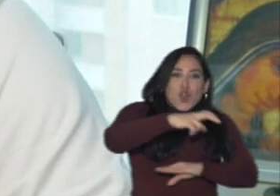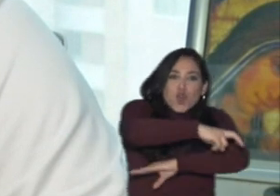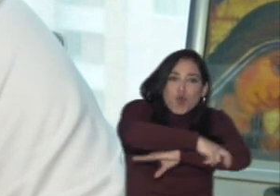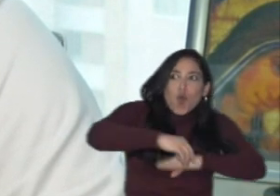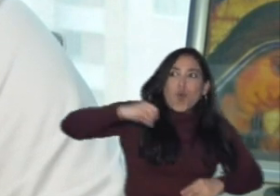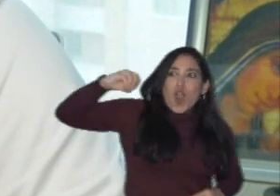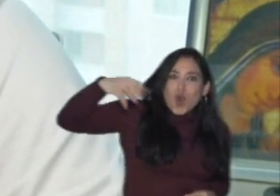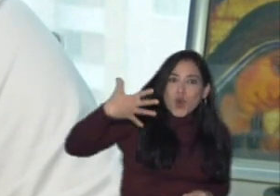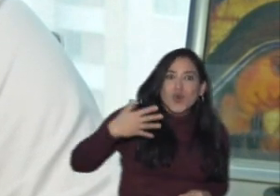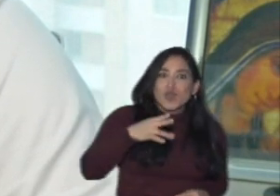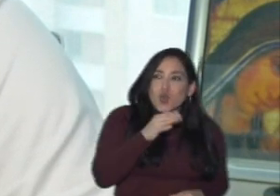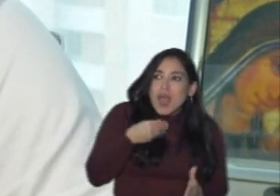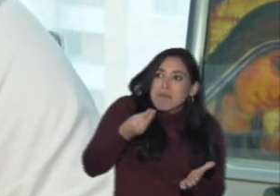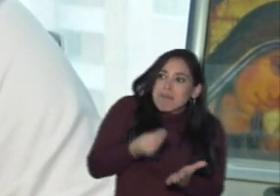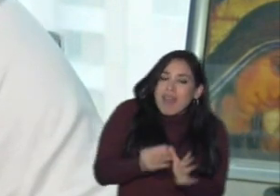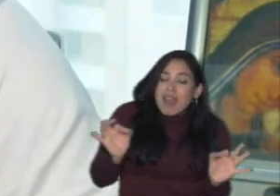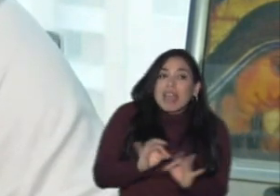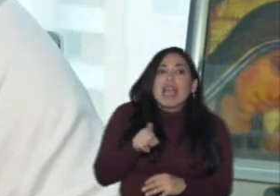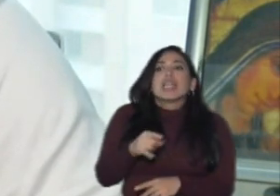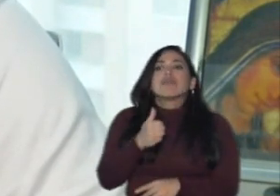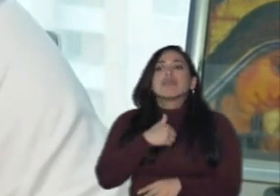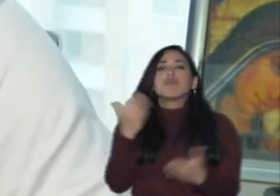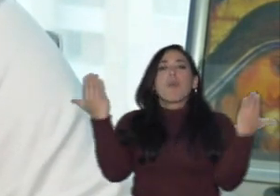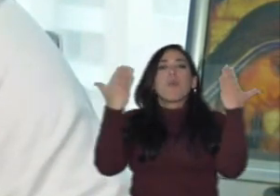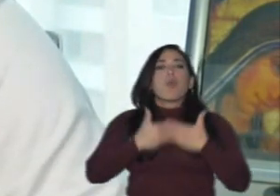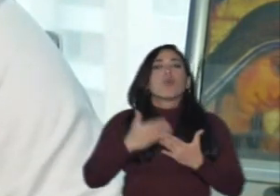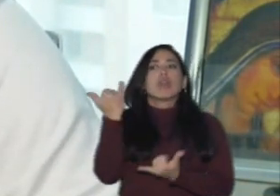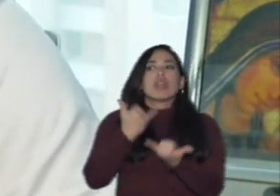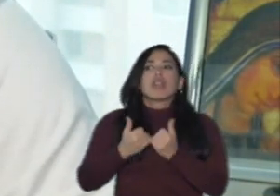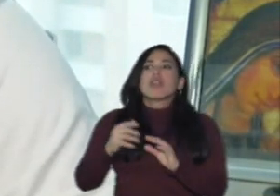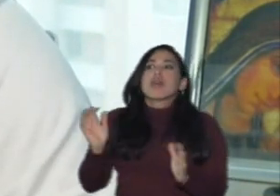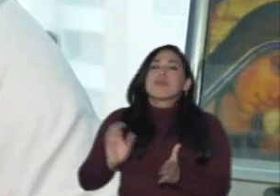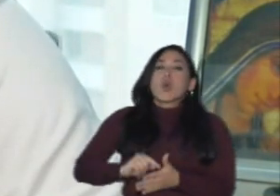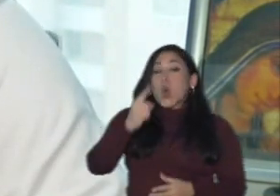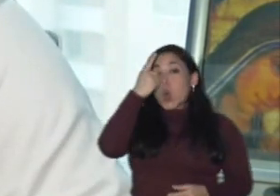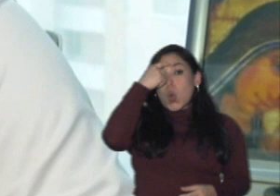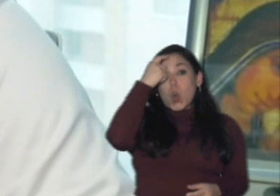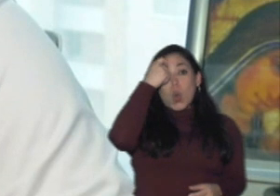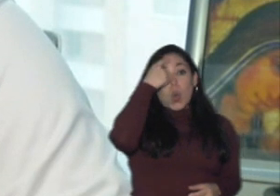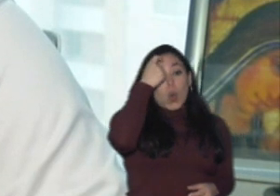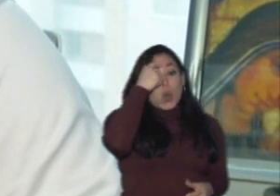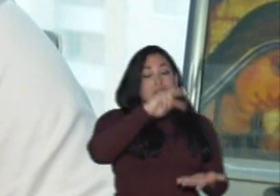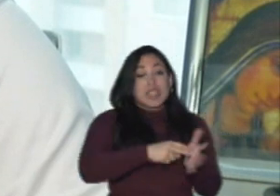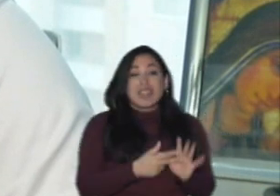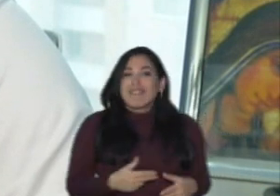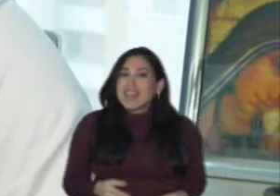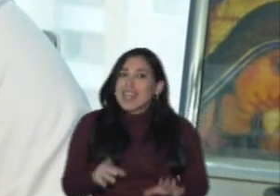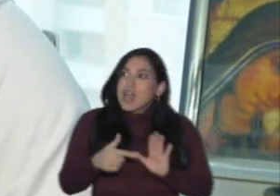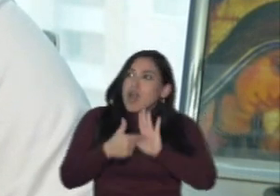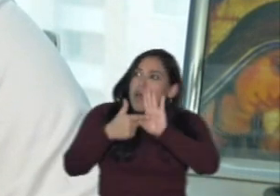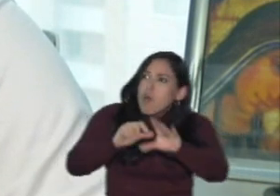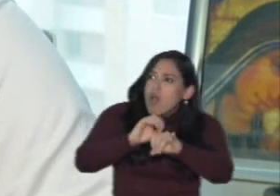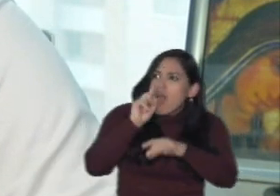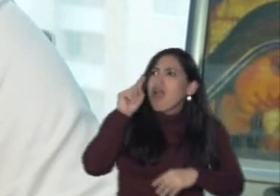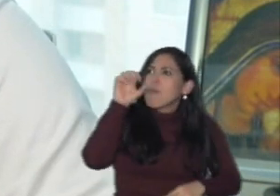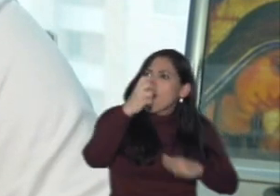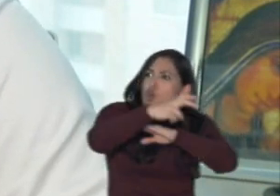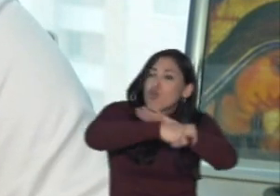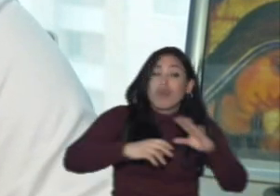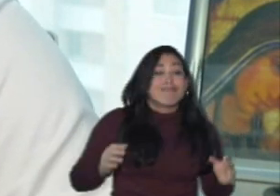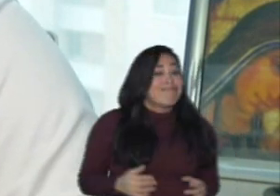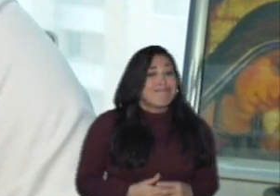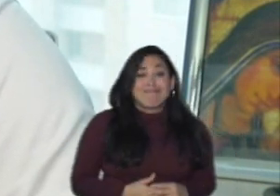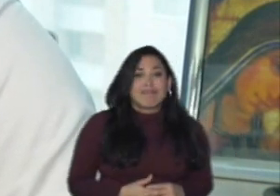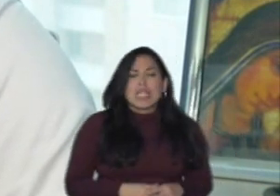normalmente son personas que se cuidan para cometer este delito, o sea que no son fraudes evidentes, no es